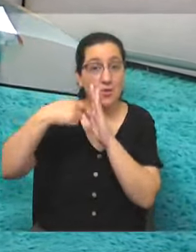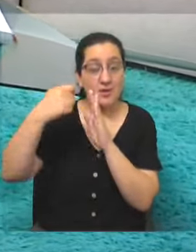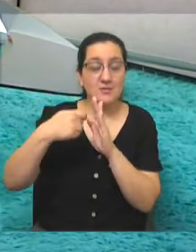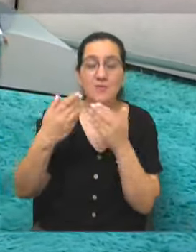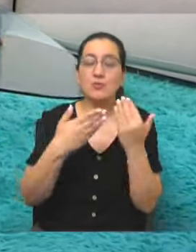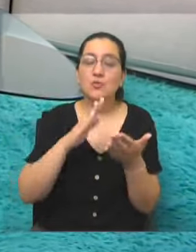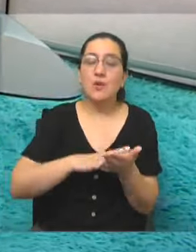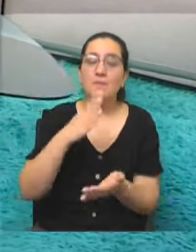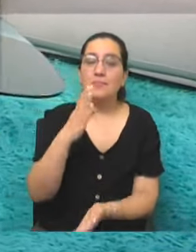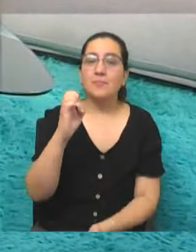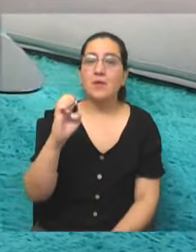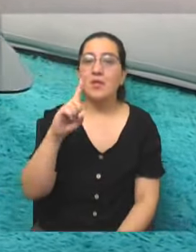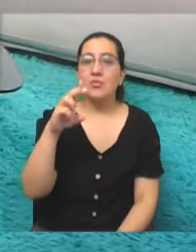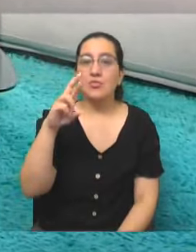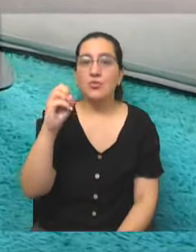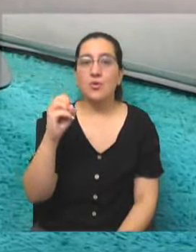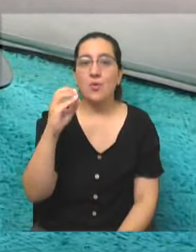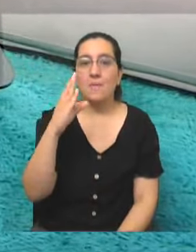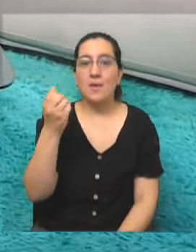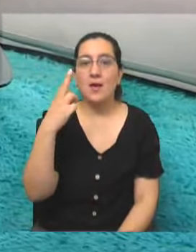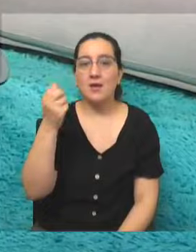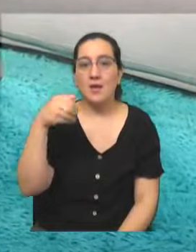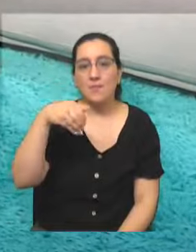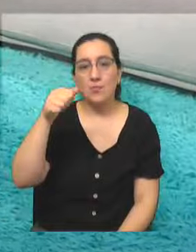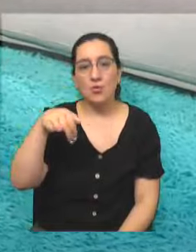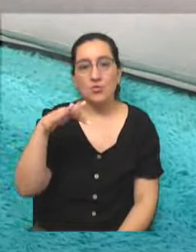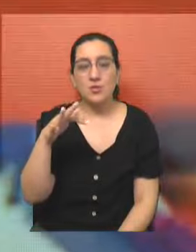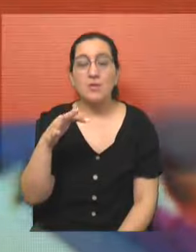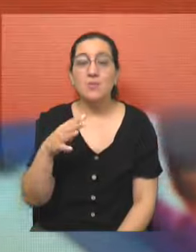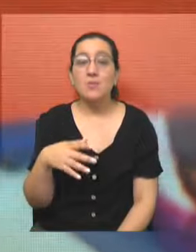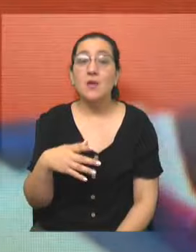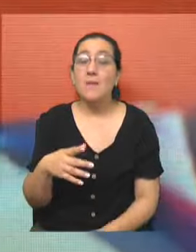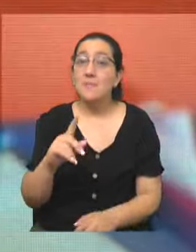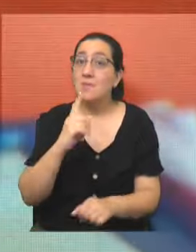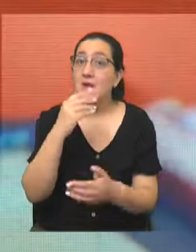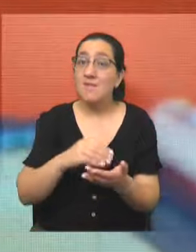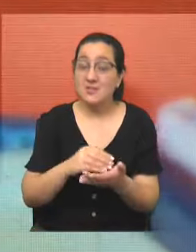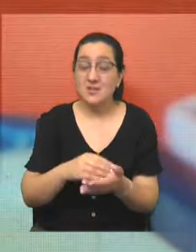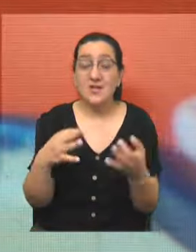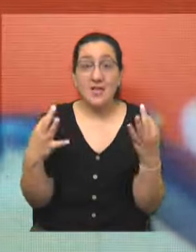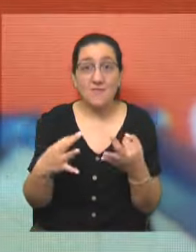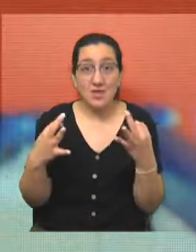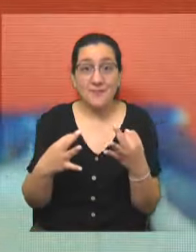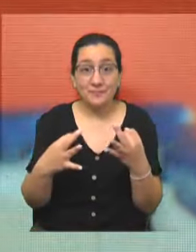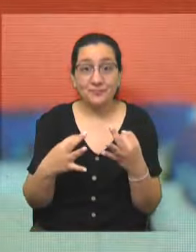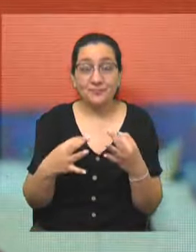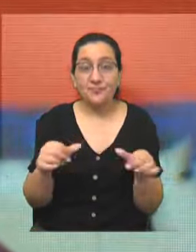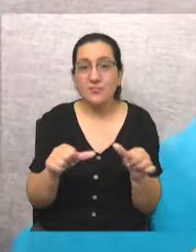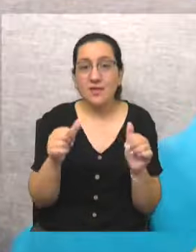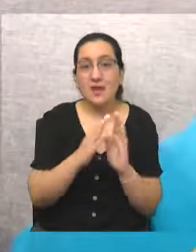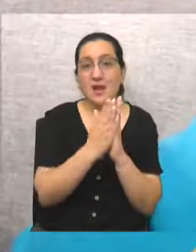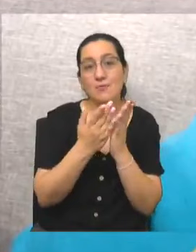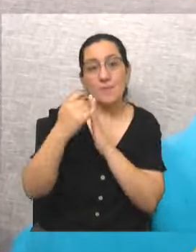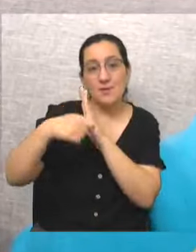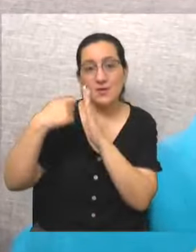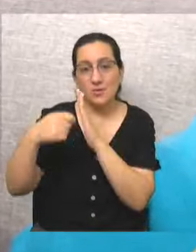diciendo, es la primera vez que les queda bien porque es muy difícil de hacer este libro película. Y Otegi, toda tuya. No, yo me sentí